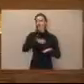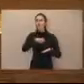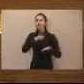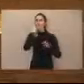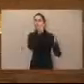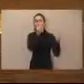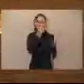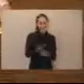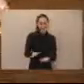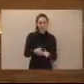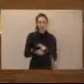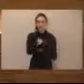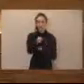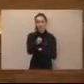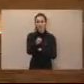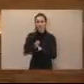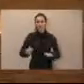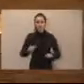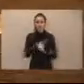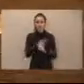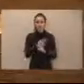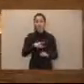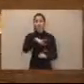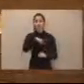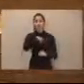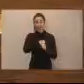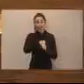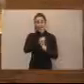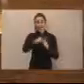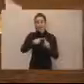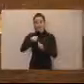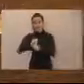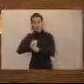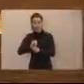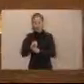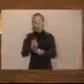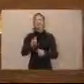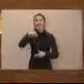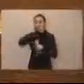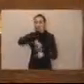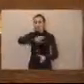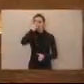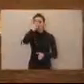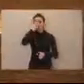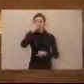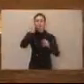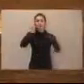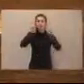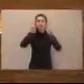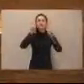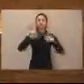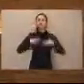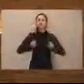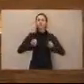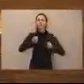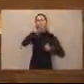cubrir esos puestos de trabajo. Solamente entre personal funcionario y laboral de la Administración central, excluida sanidad y educación, hay 613